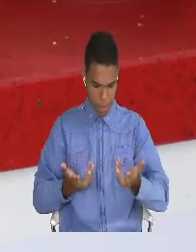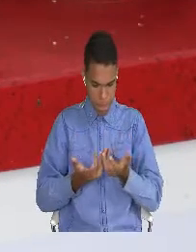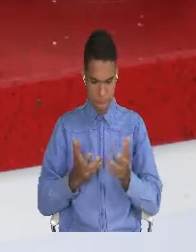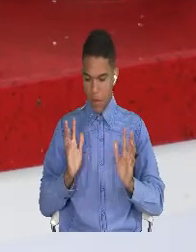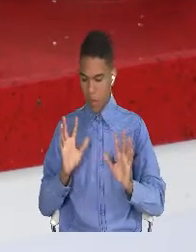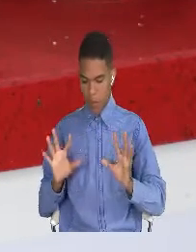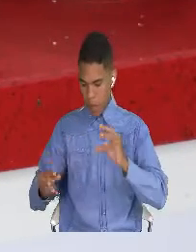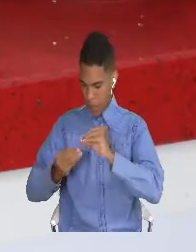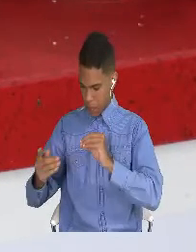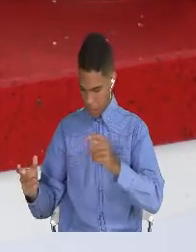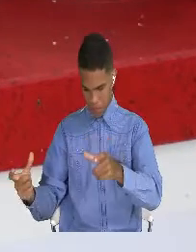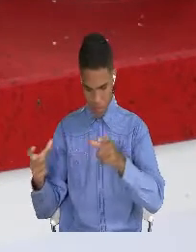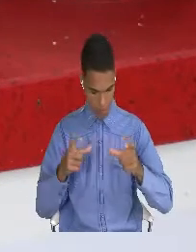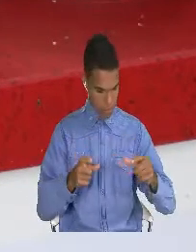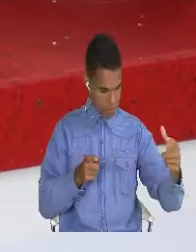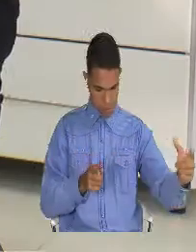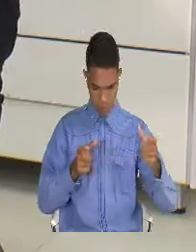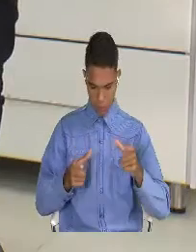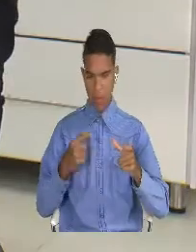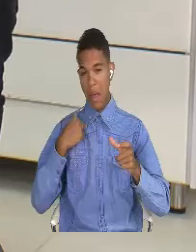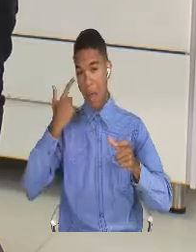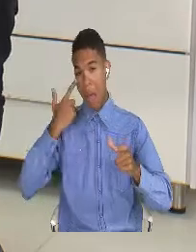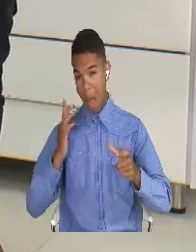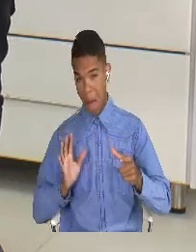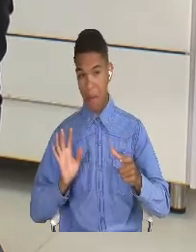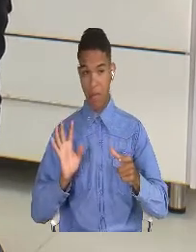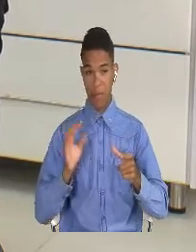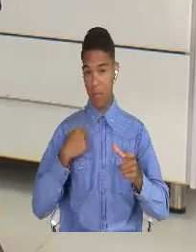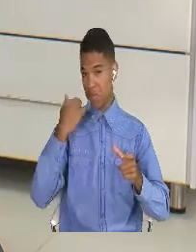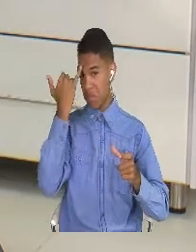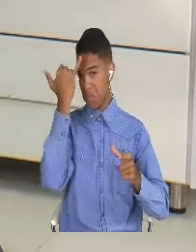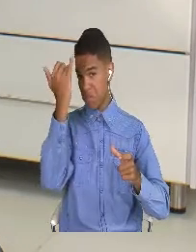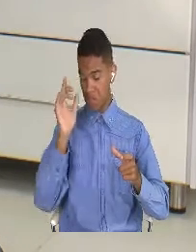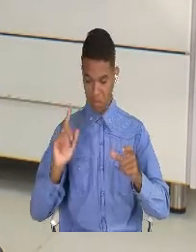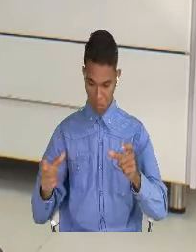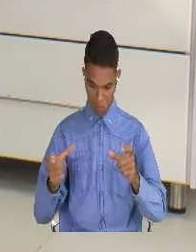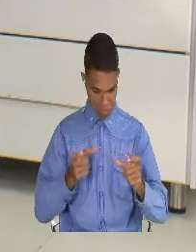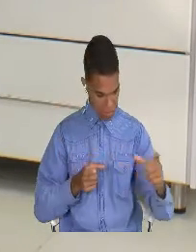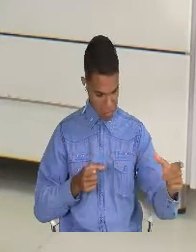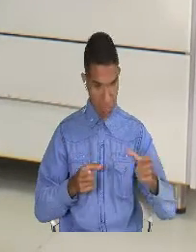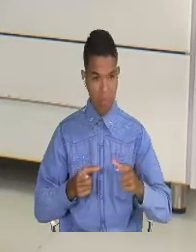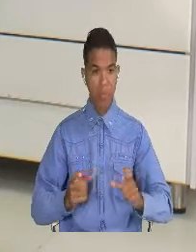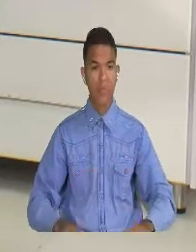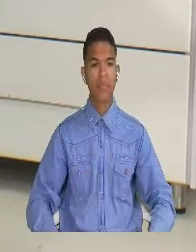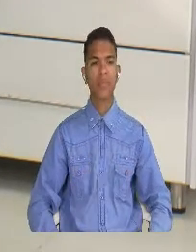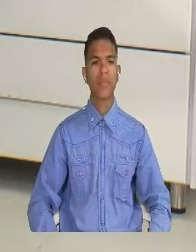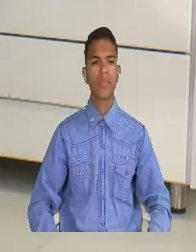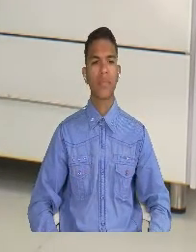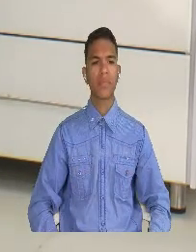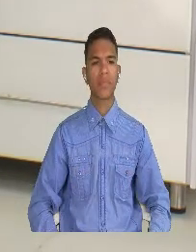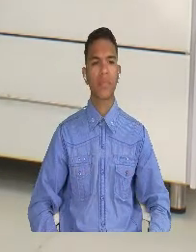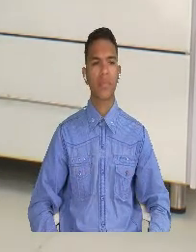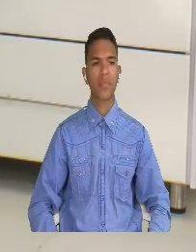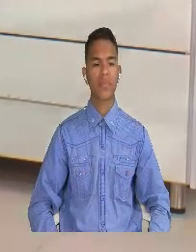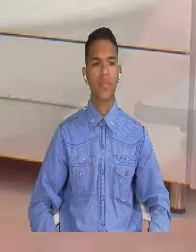adicionales, ¿sí? Como para ver qué me ingenio. Pero acá traje otro